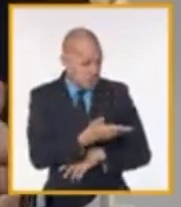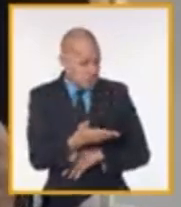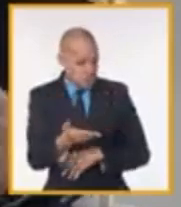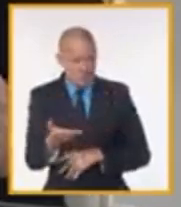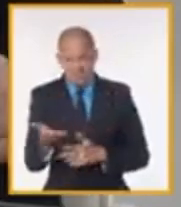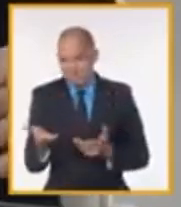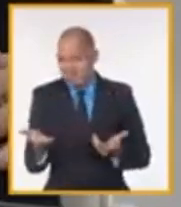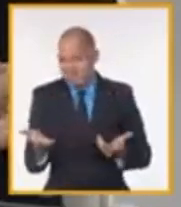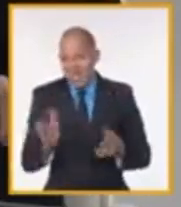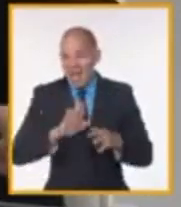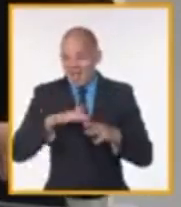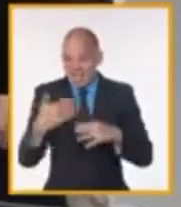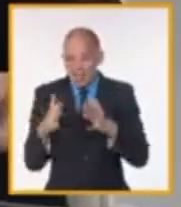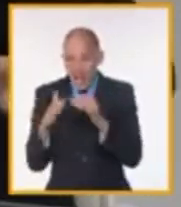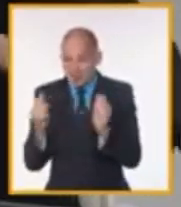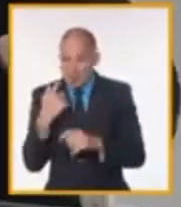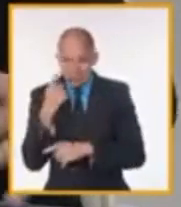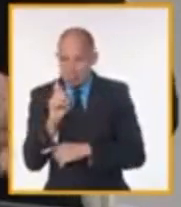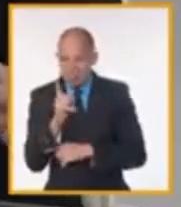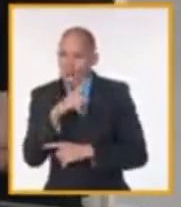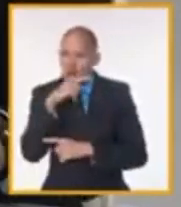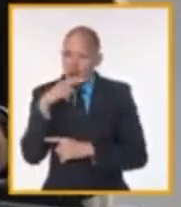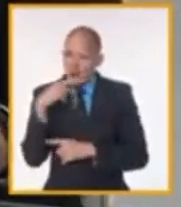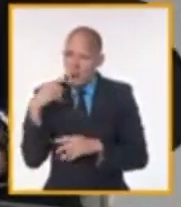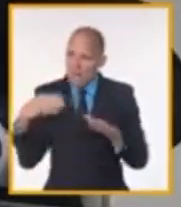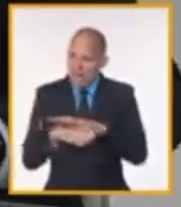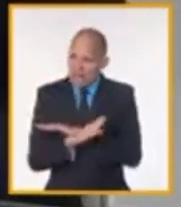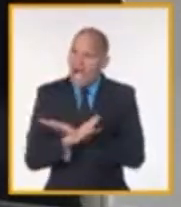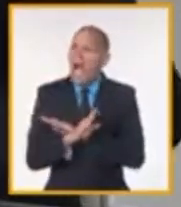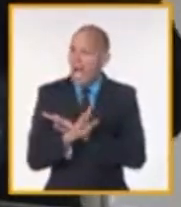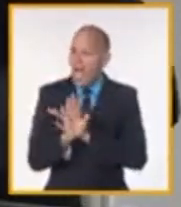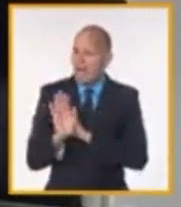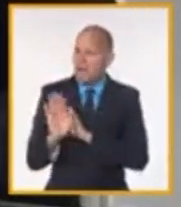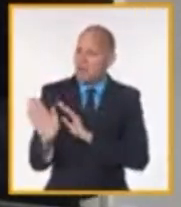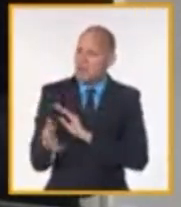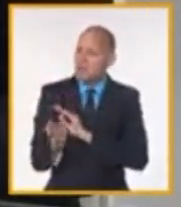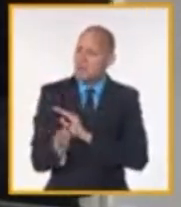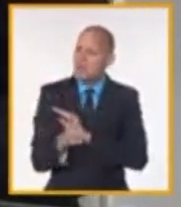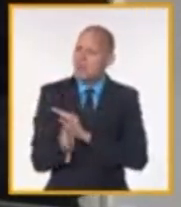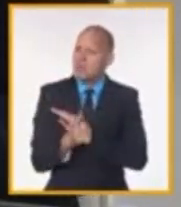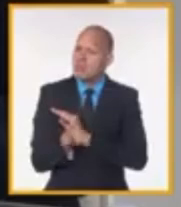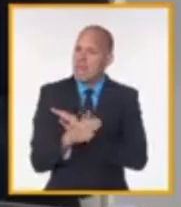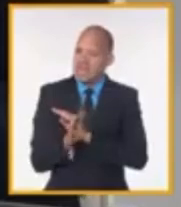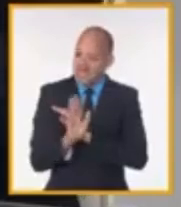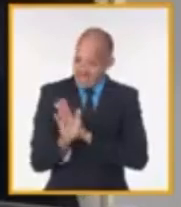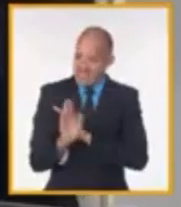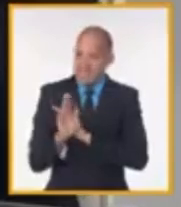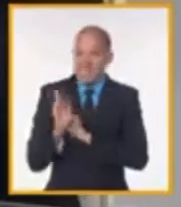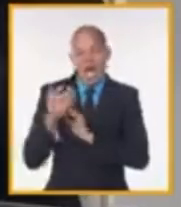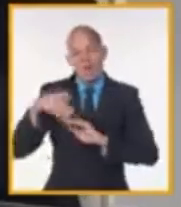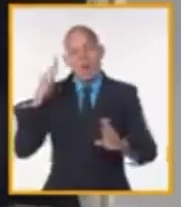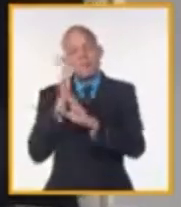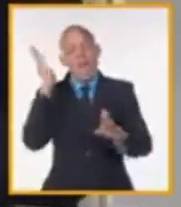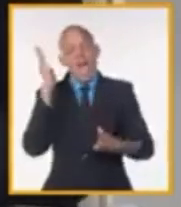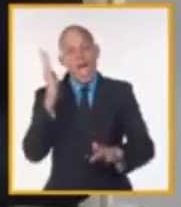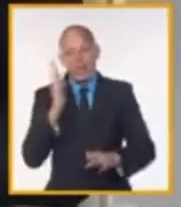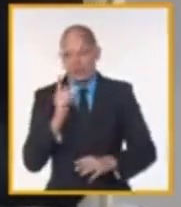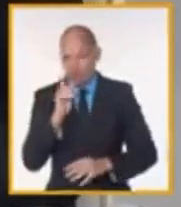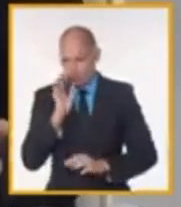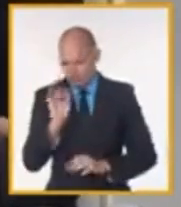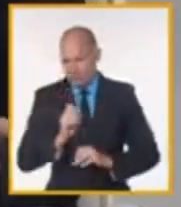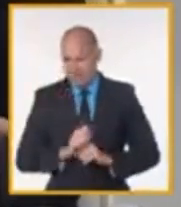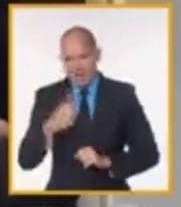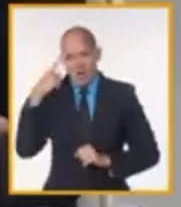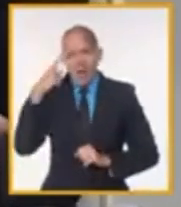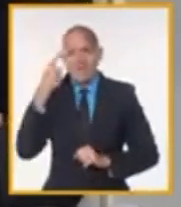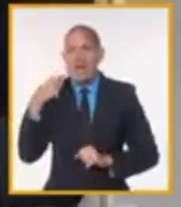Entonces lo dejaron entrar los han ido acorralando los están eh Como que concentrando Y